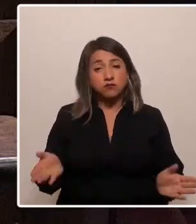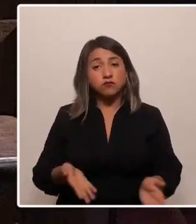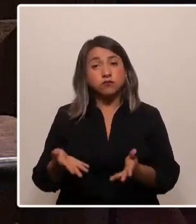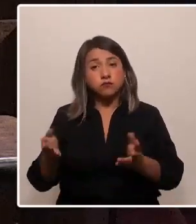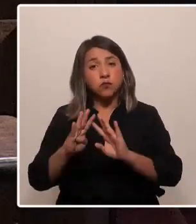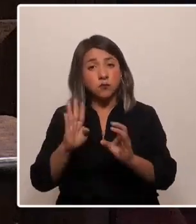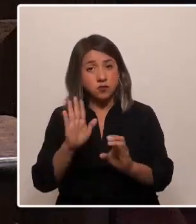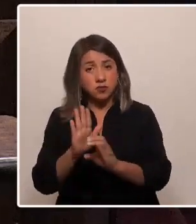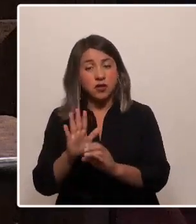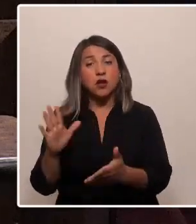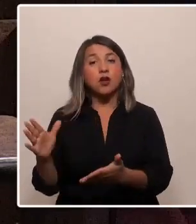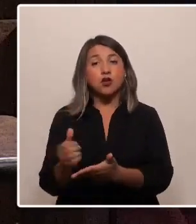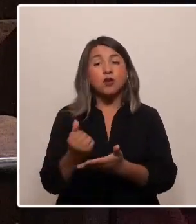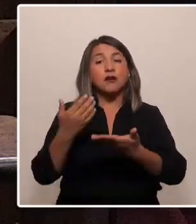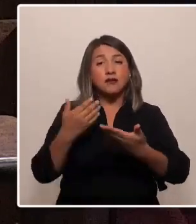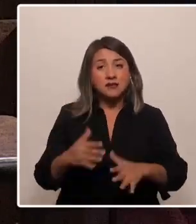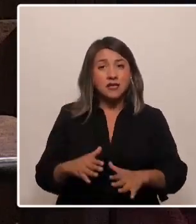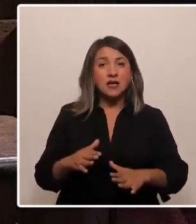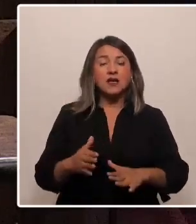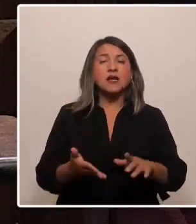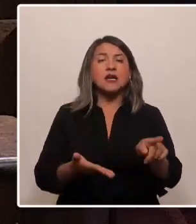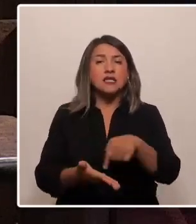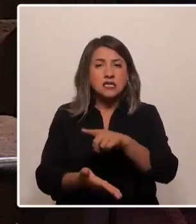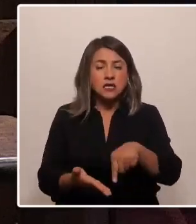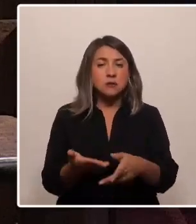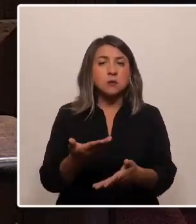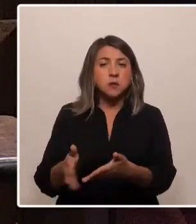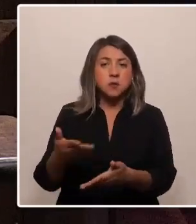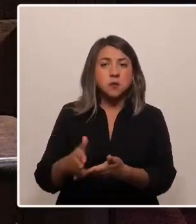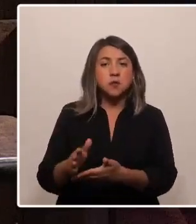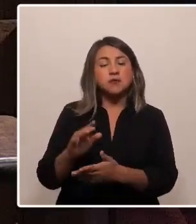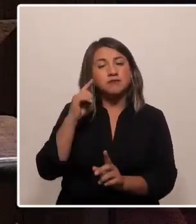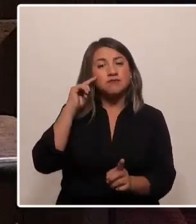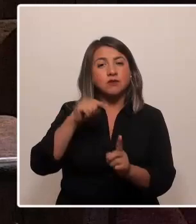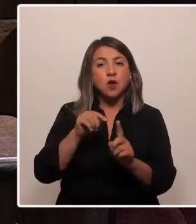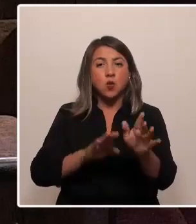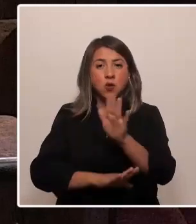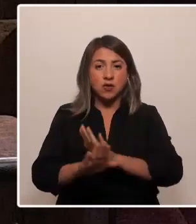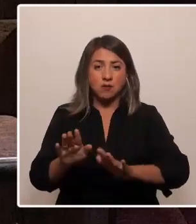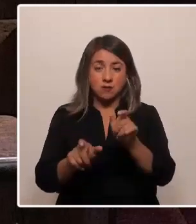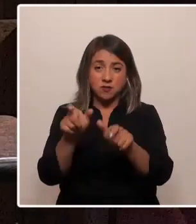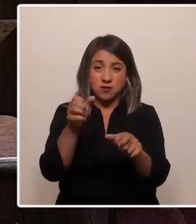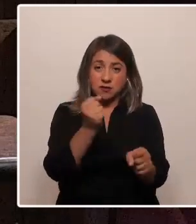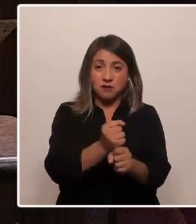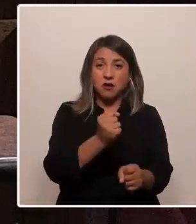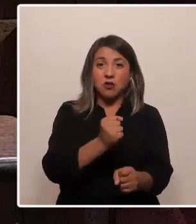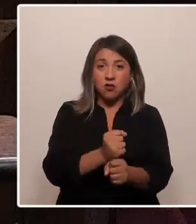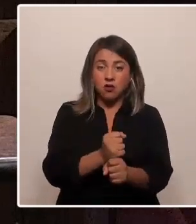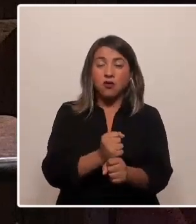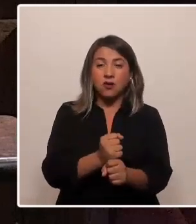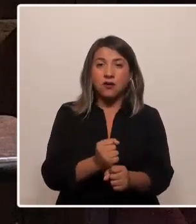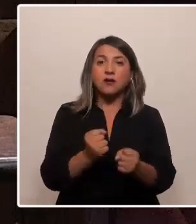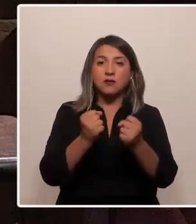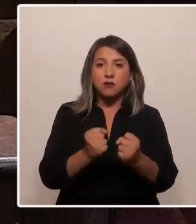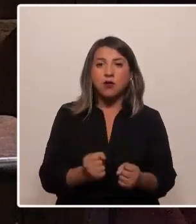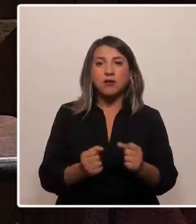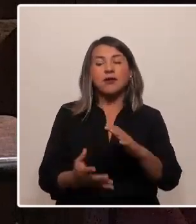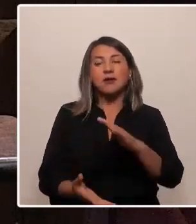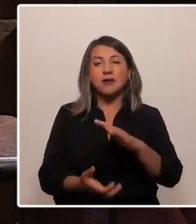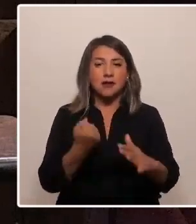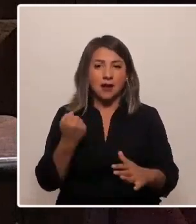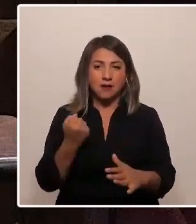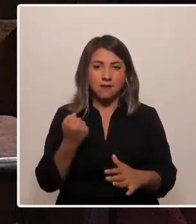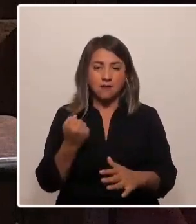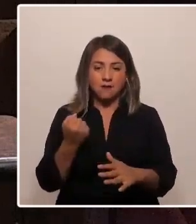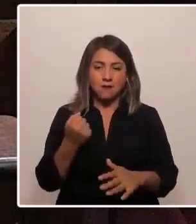para que de una vez por todas dejen de rechazar iniciativas que buscan proteger a los trabajadores de una posible expropiación de los fondos.